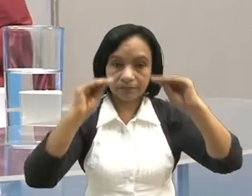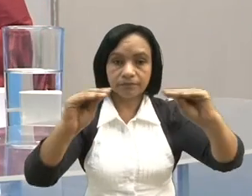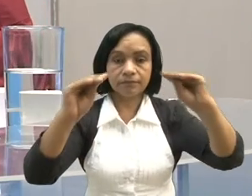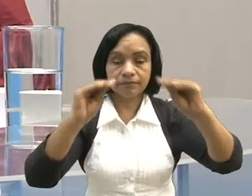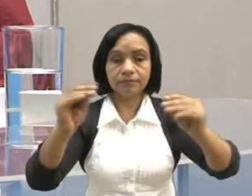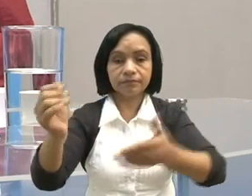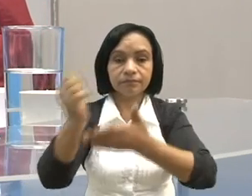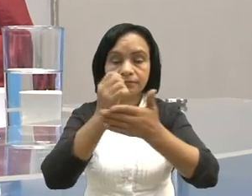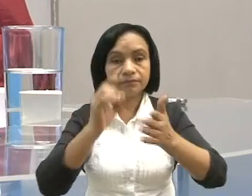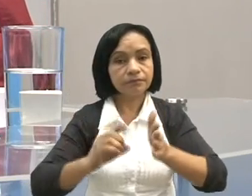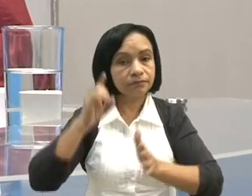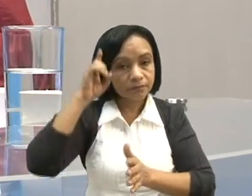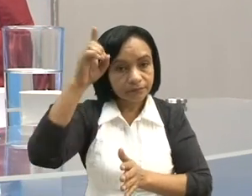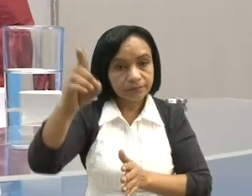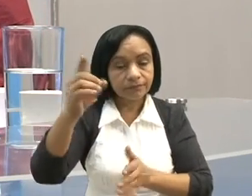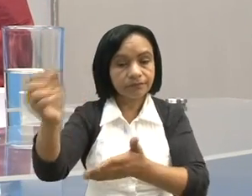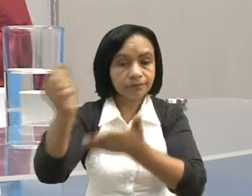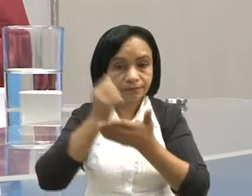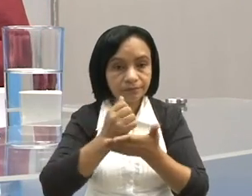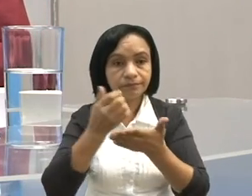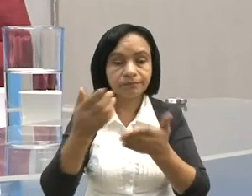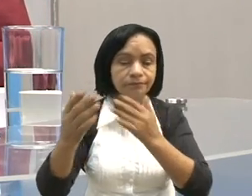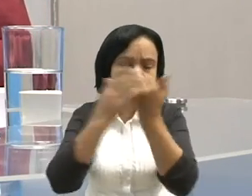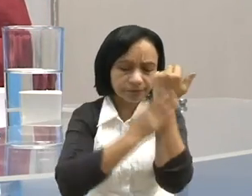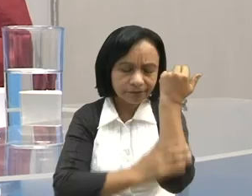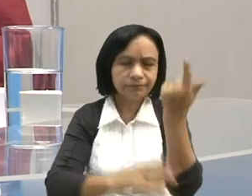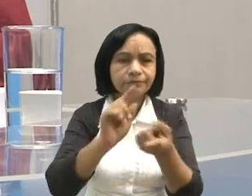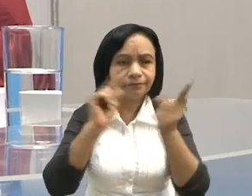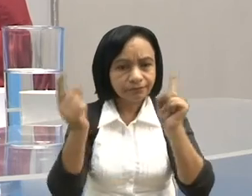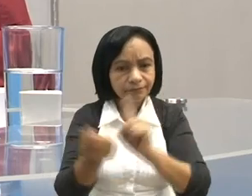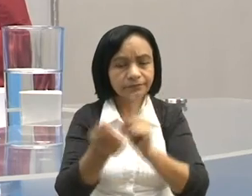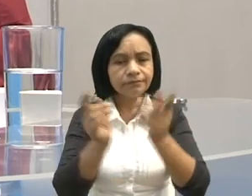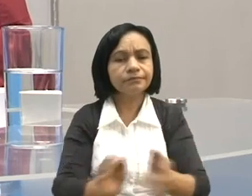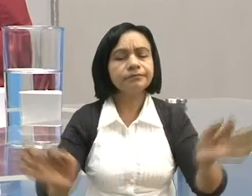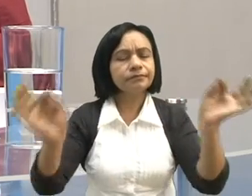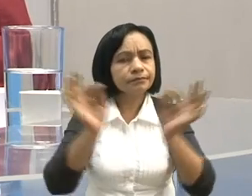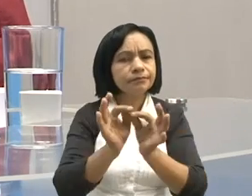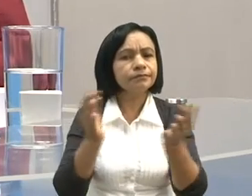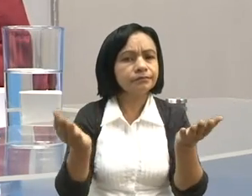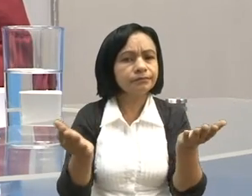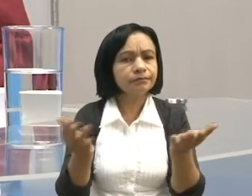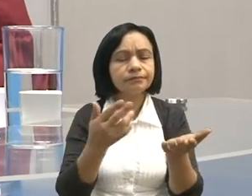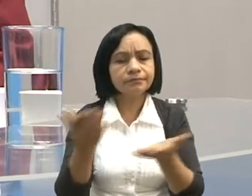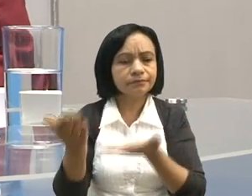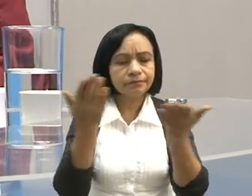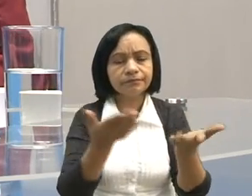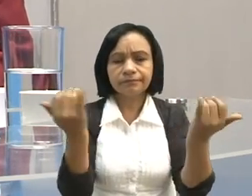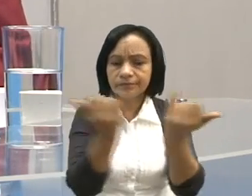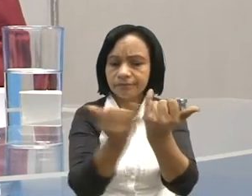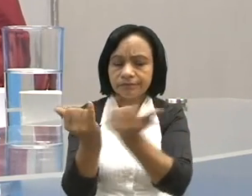que permita el desarrollo, que nos permita combatir la pobreza y que principalmente le dé las